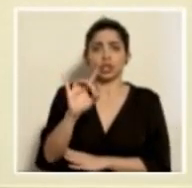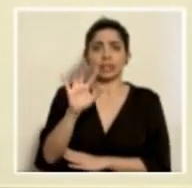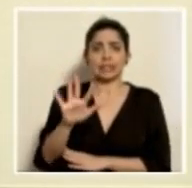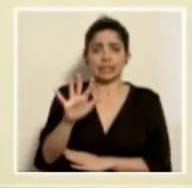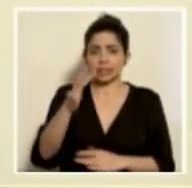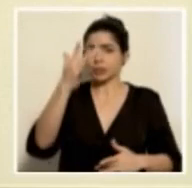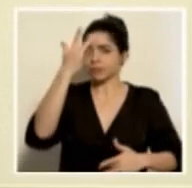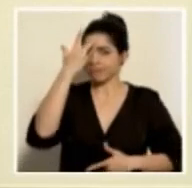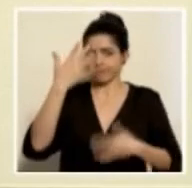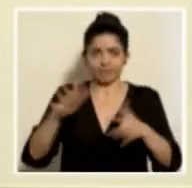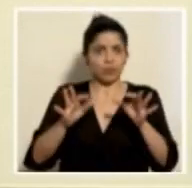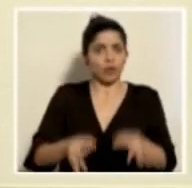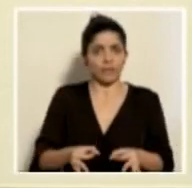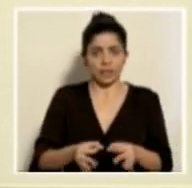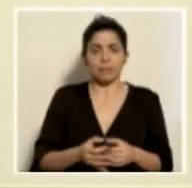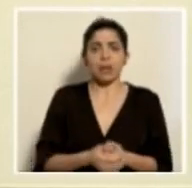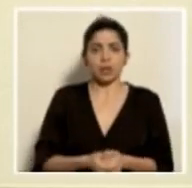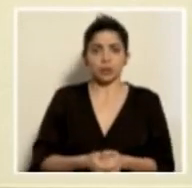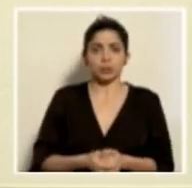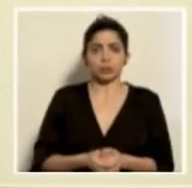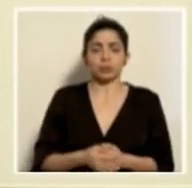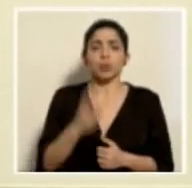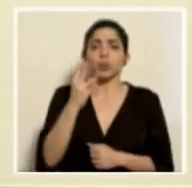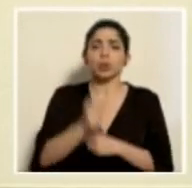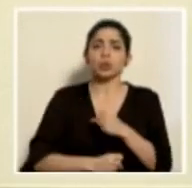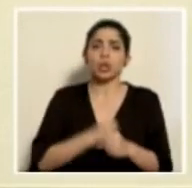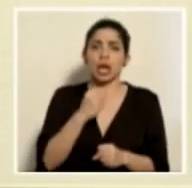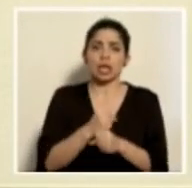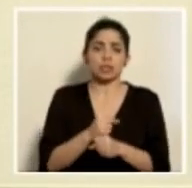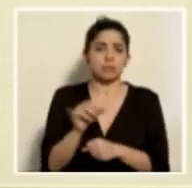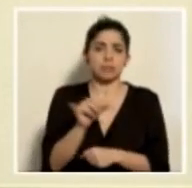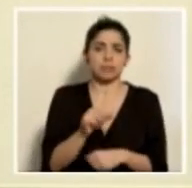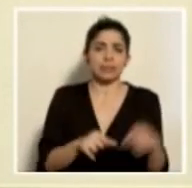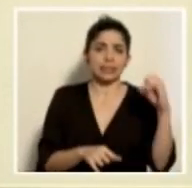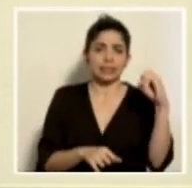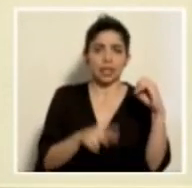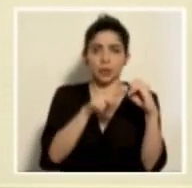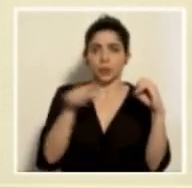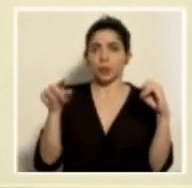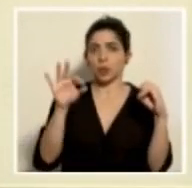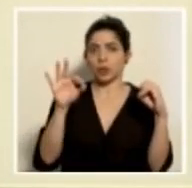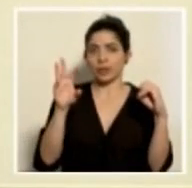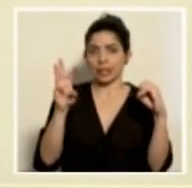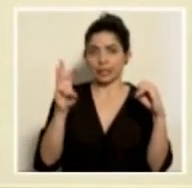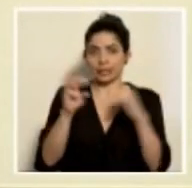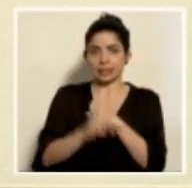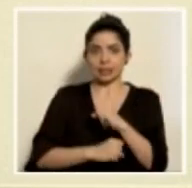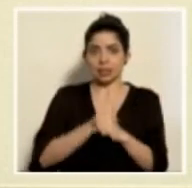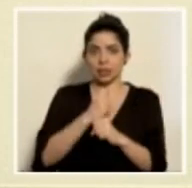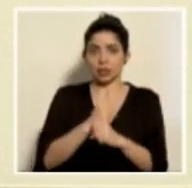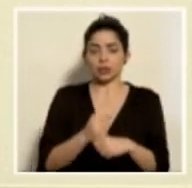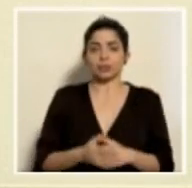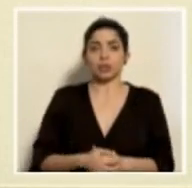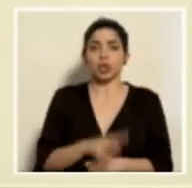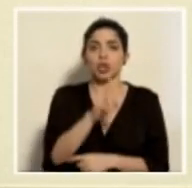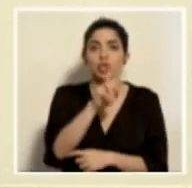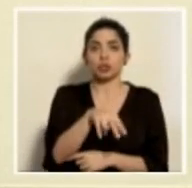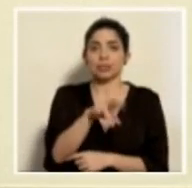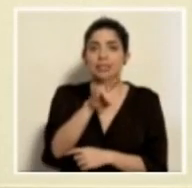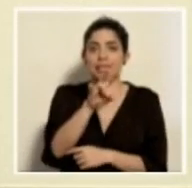6.485 casos confirmados, con el rango de edad que se mantiene de 0 a 96 años. Son